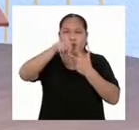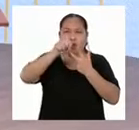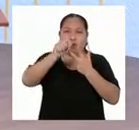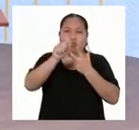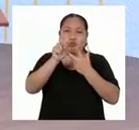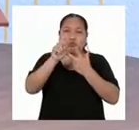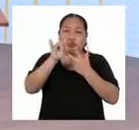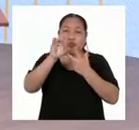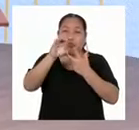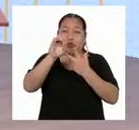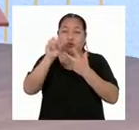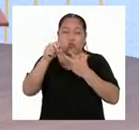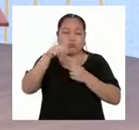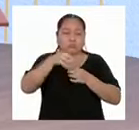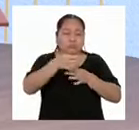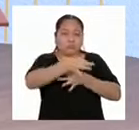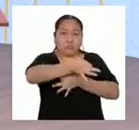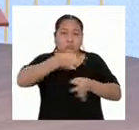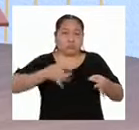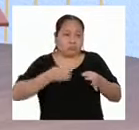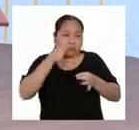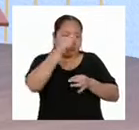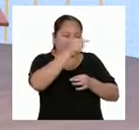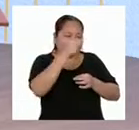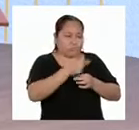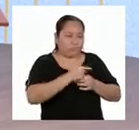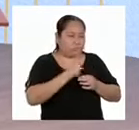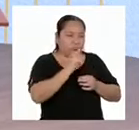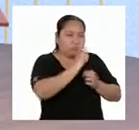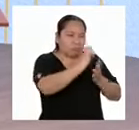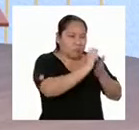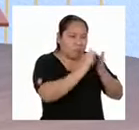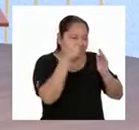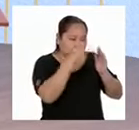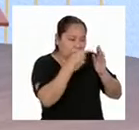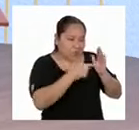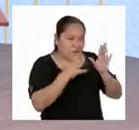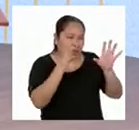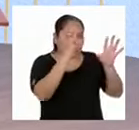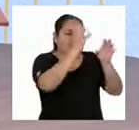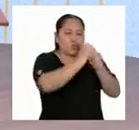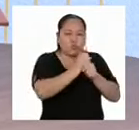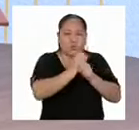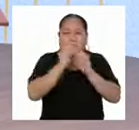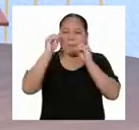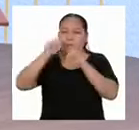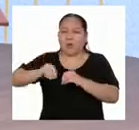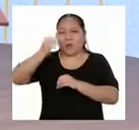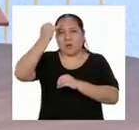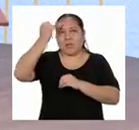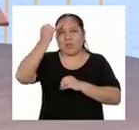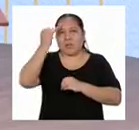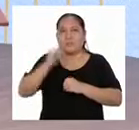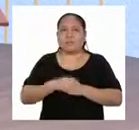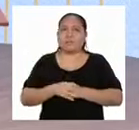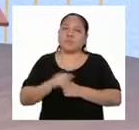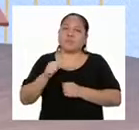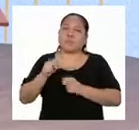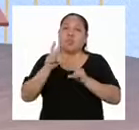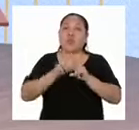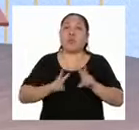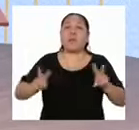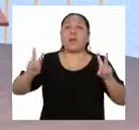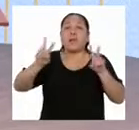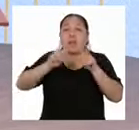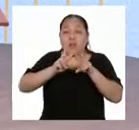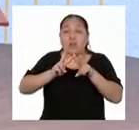conjunto de proposiciones por una más general que no se encuentra explícita. Me he quedado con esta idea principal. Los valores